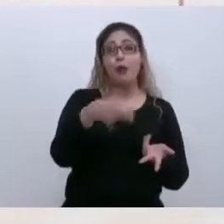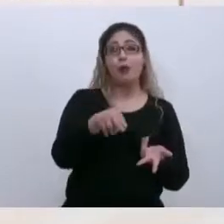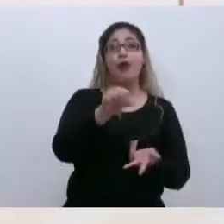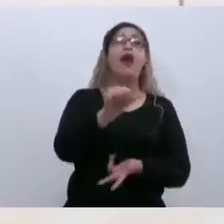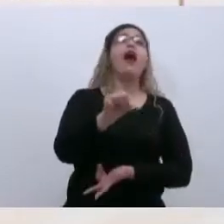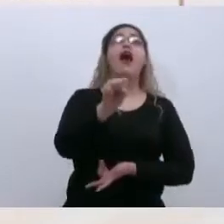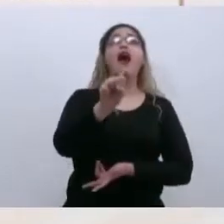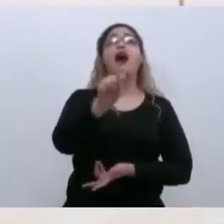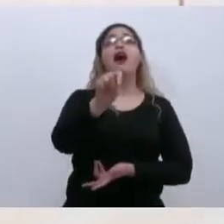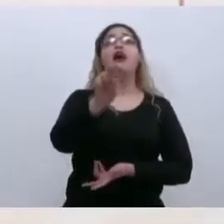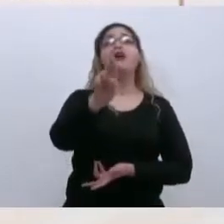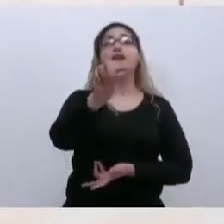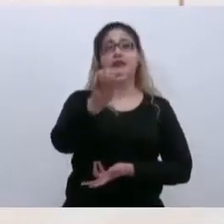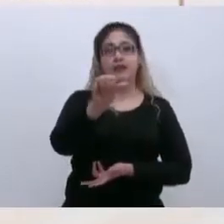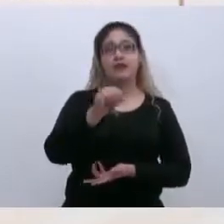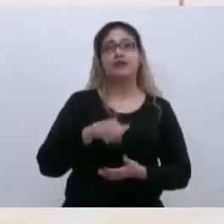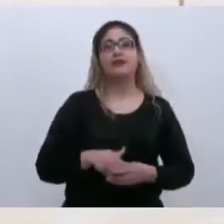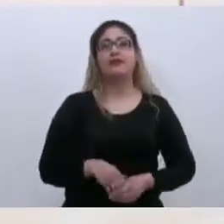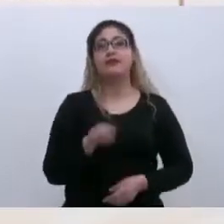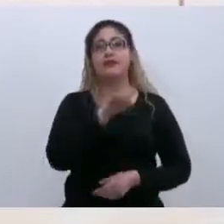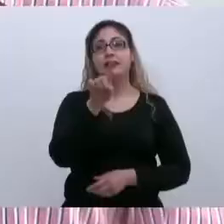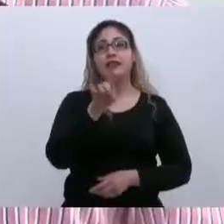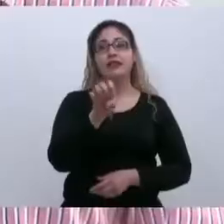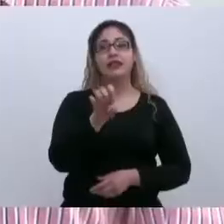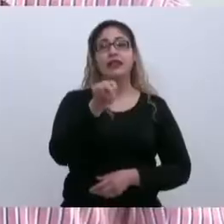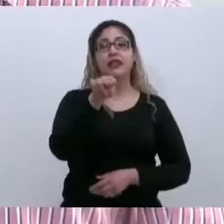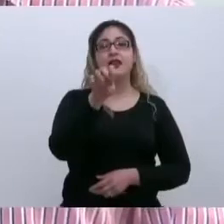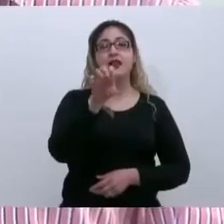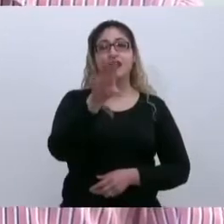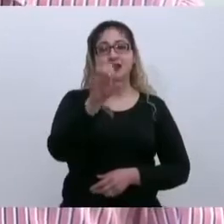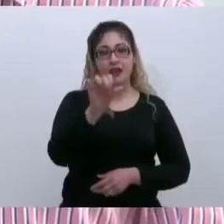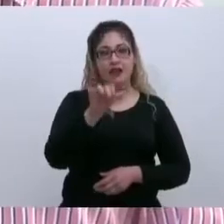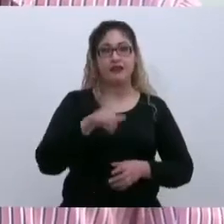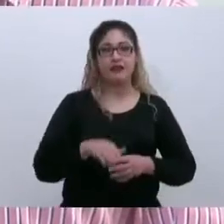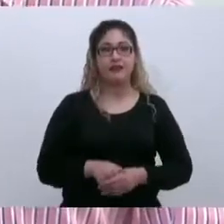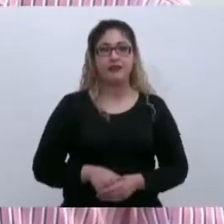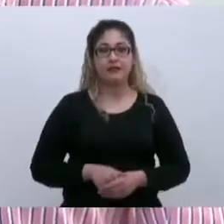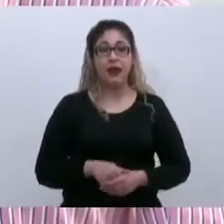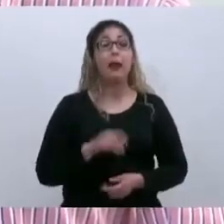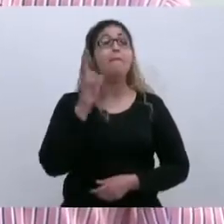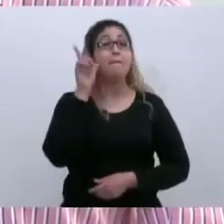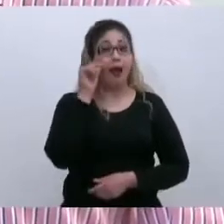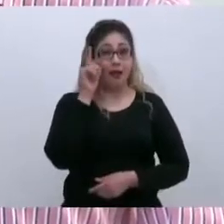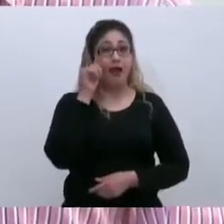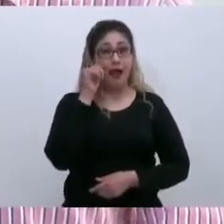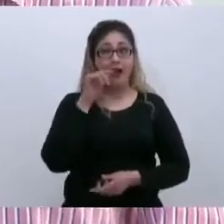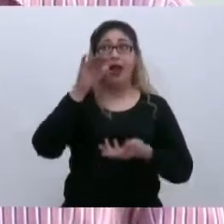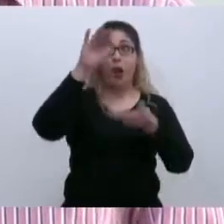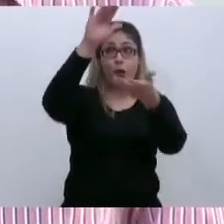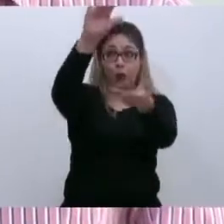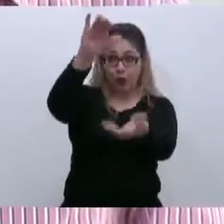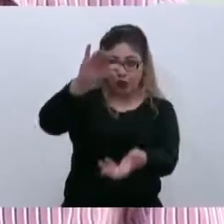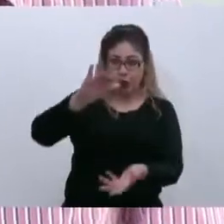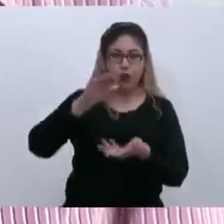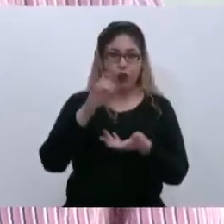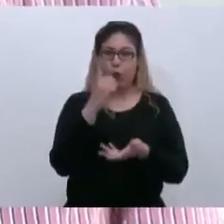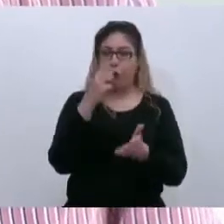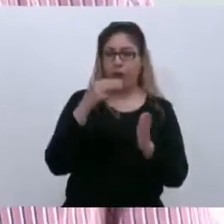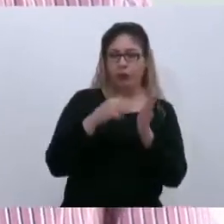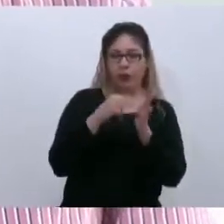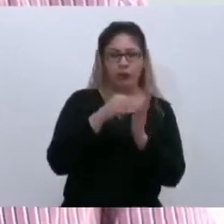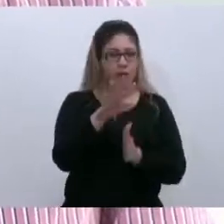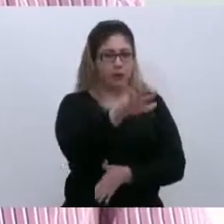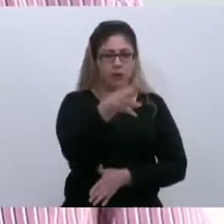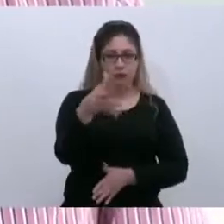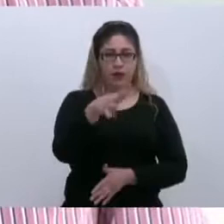llegan más de 1 millón y el jueves llega el resto. Entonces, nos están llegando